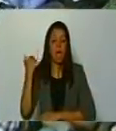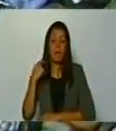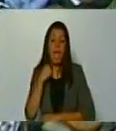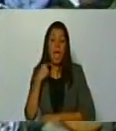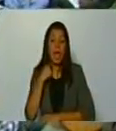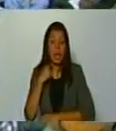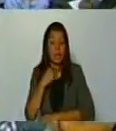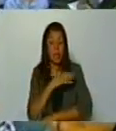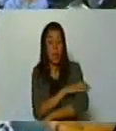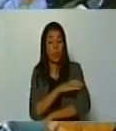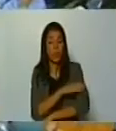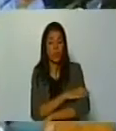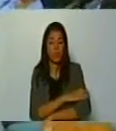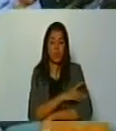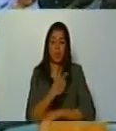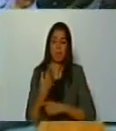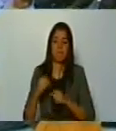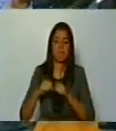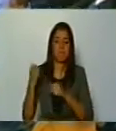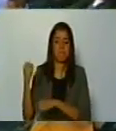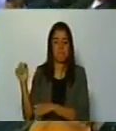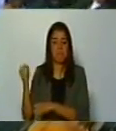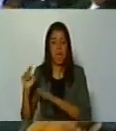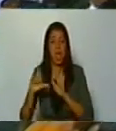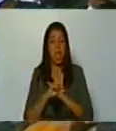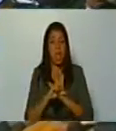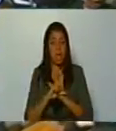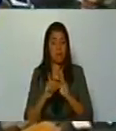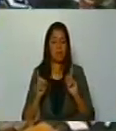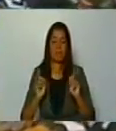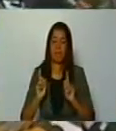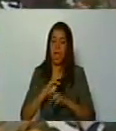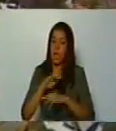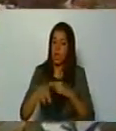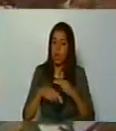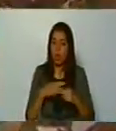ocurría y que nunca jamás debiéramos permitir que pase.